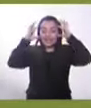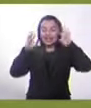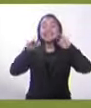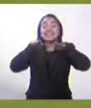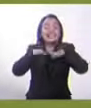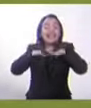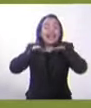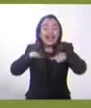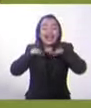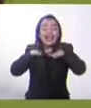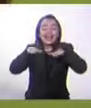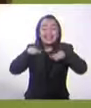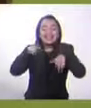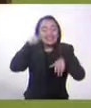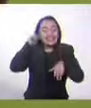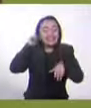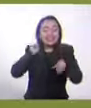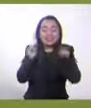Gracias, Cande.